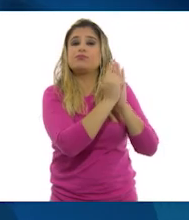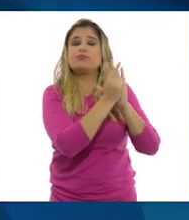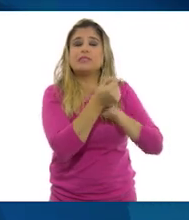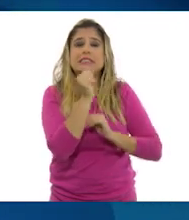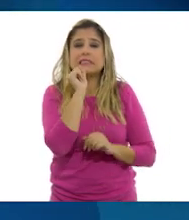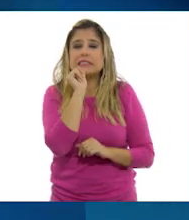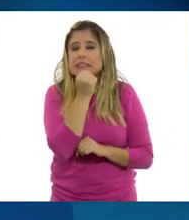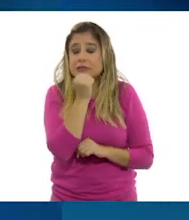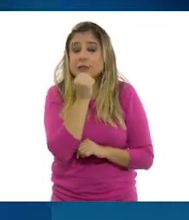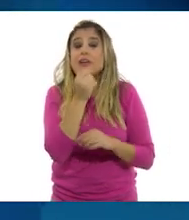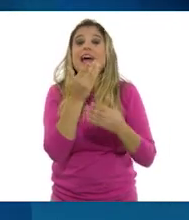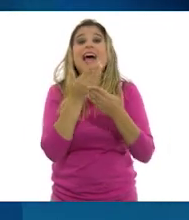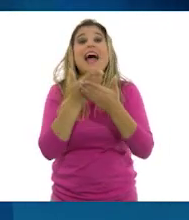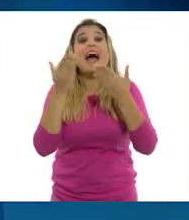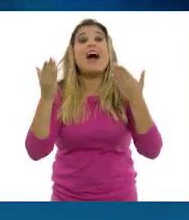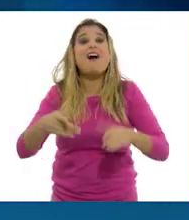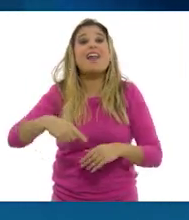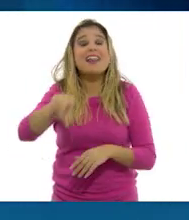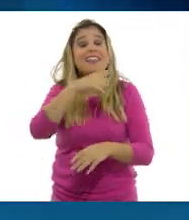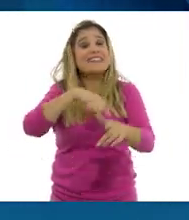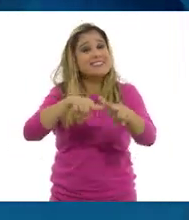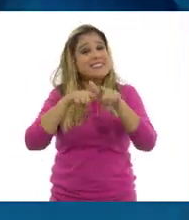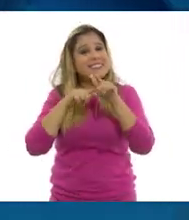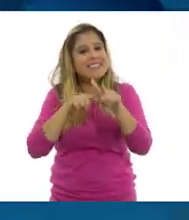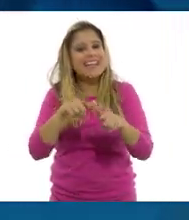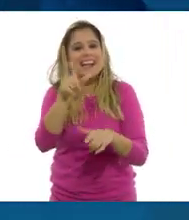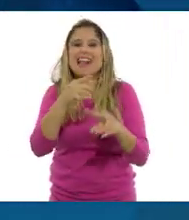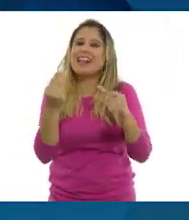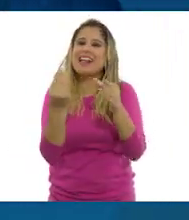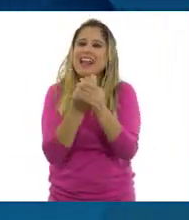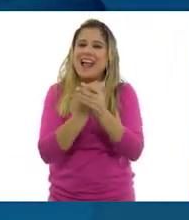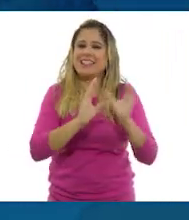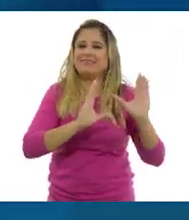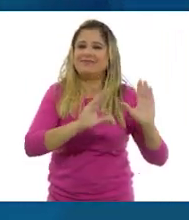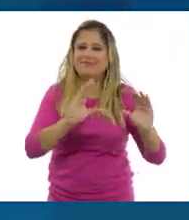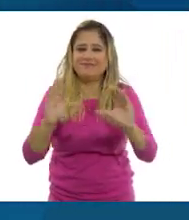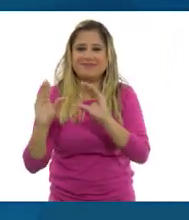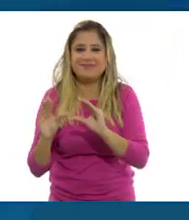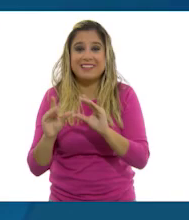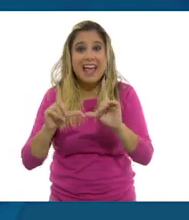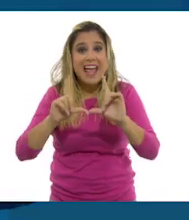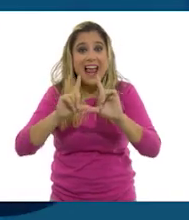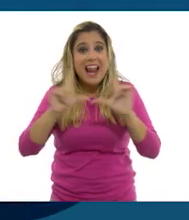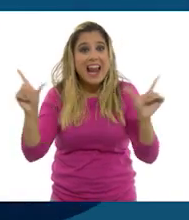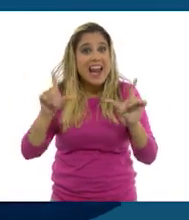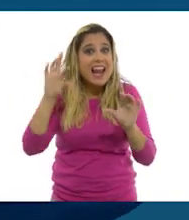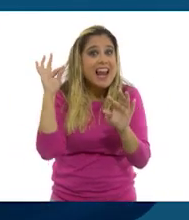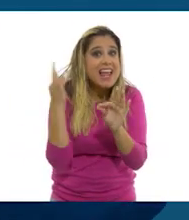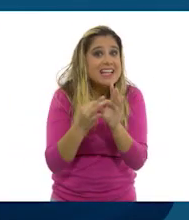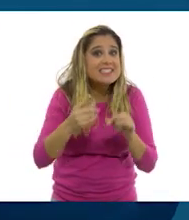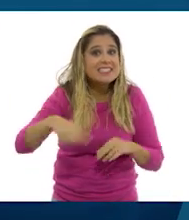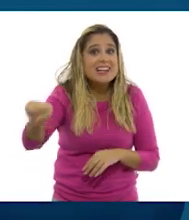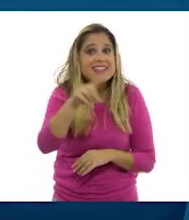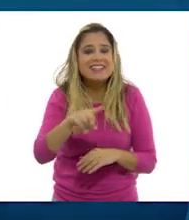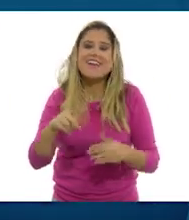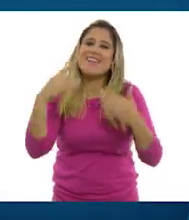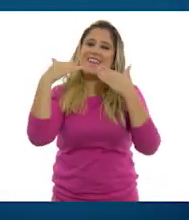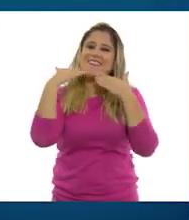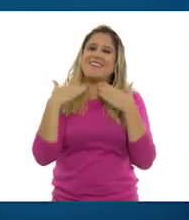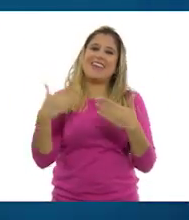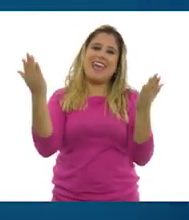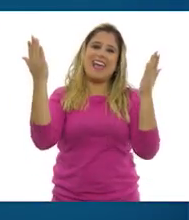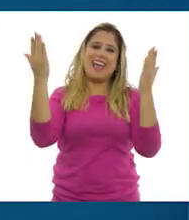Ahora es momento de seguir con el programa de hoy. ¿Listas? ¿Listos?